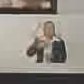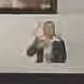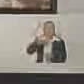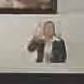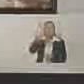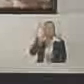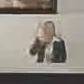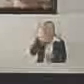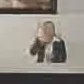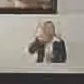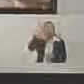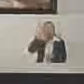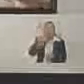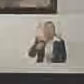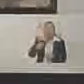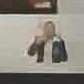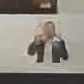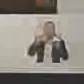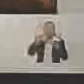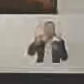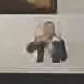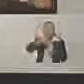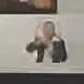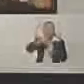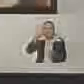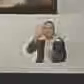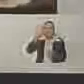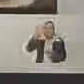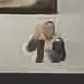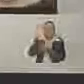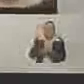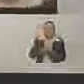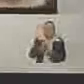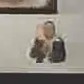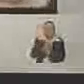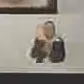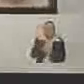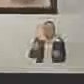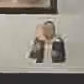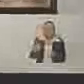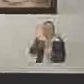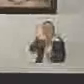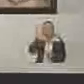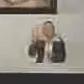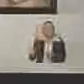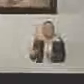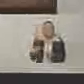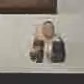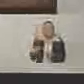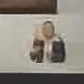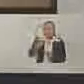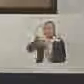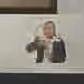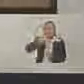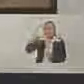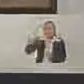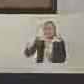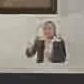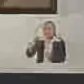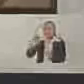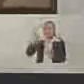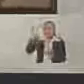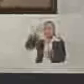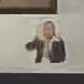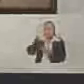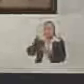hasta 2 minutos para exponer sus ideas, sin posibilidad de ser interrumpido posteriormente. Se abordarán los temas antes mencionados y